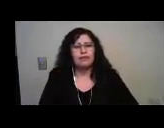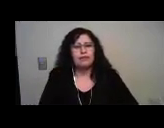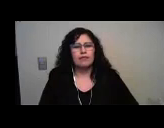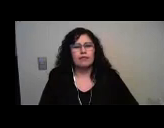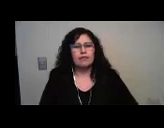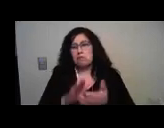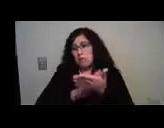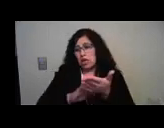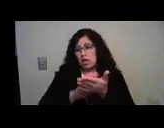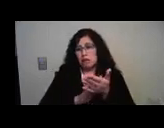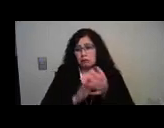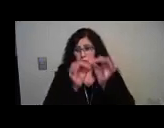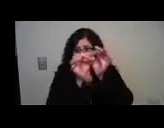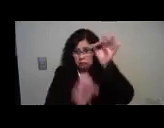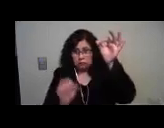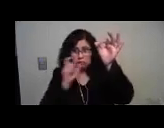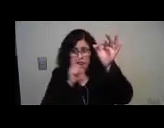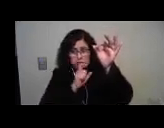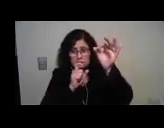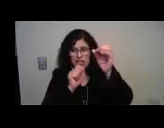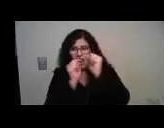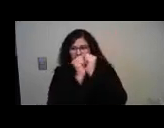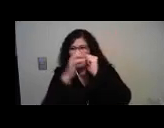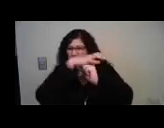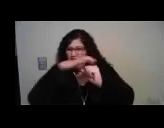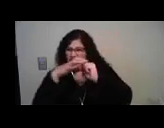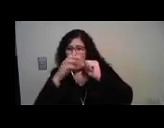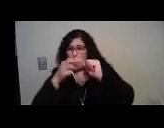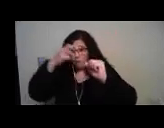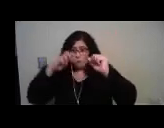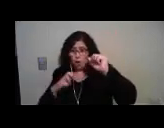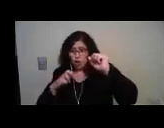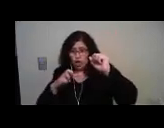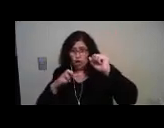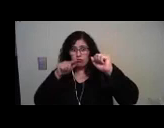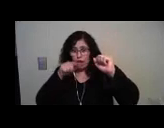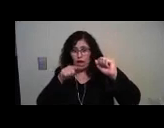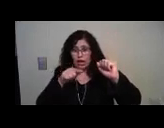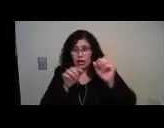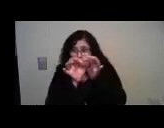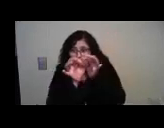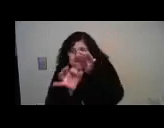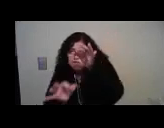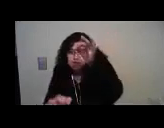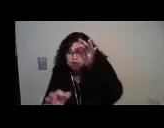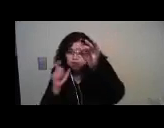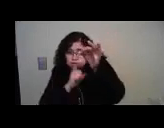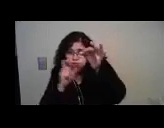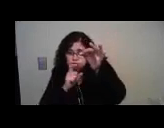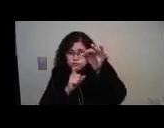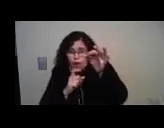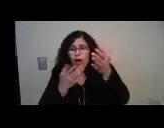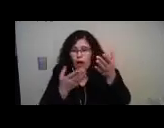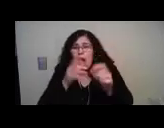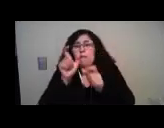de la arteria cerebral posterior, ¿ya? Sin duda que por el volumen del vaso sanguíneo, ¿ya? Las personas van a